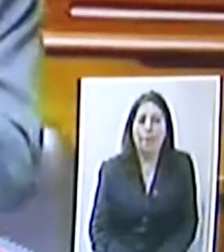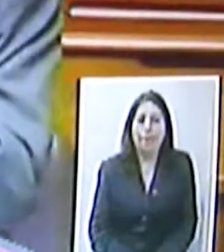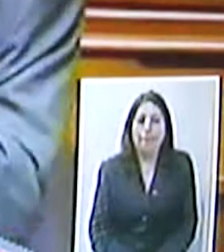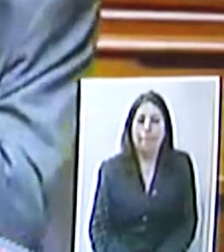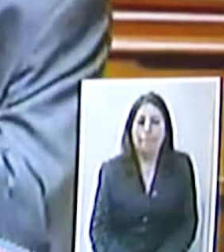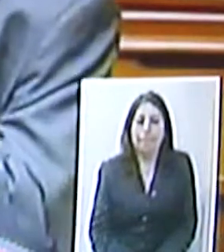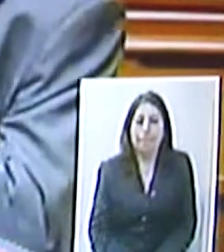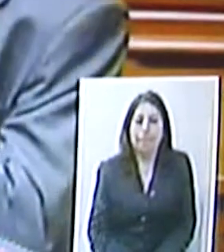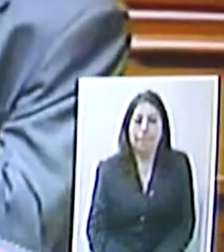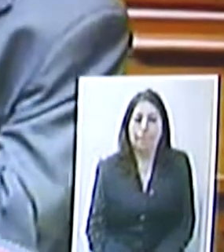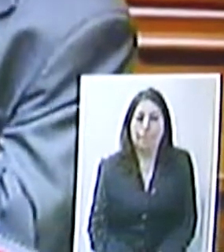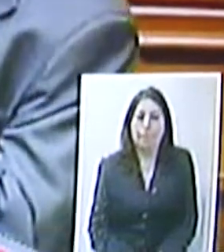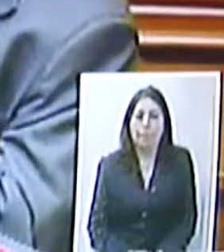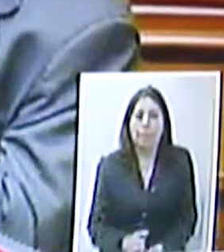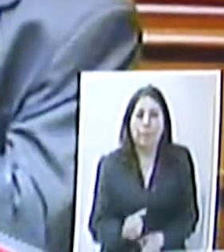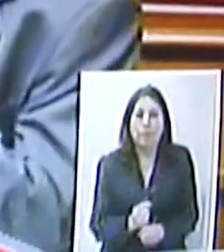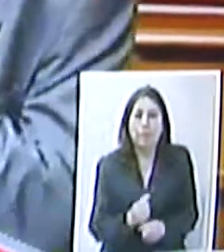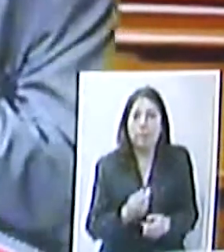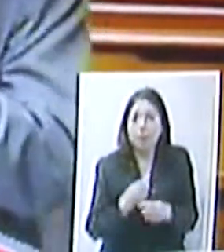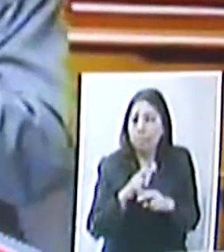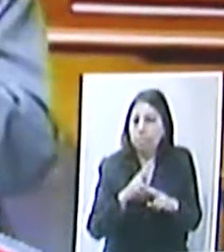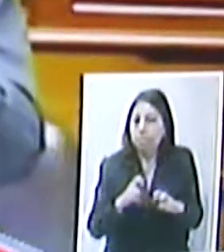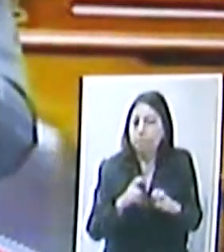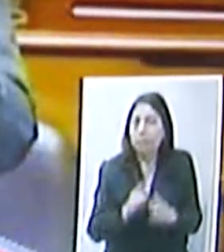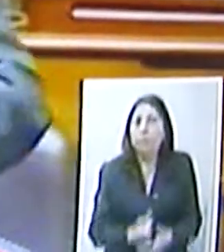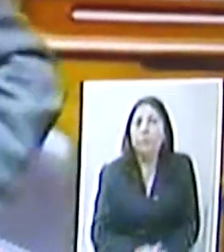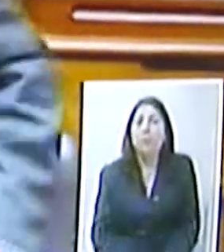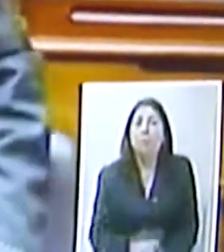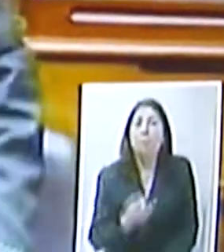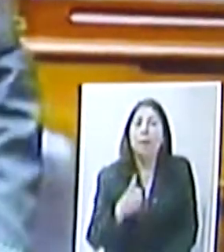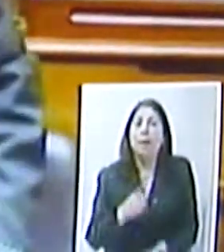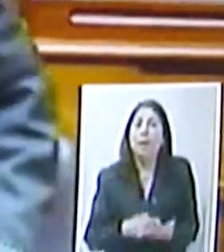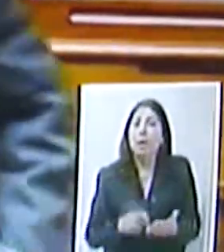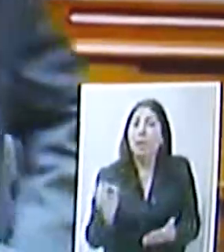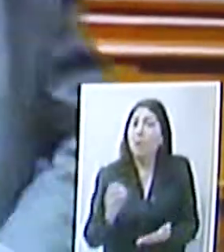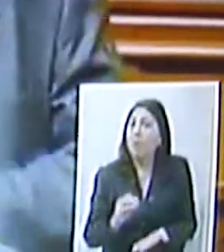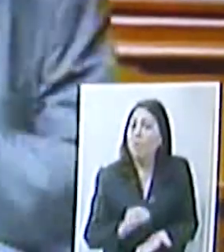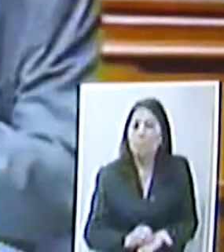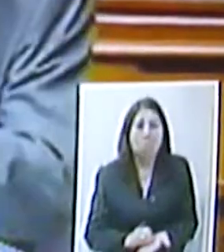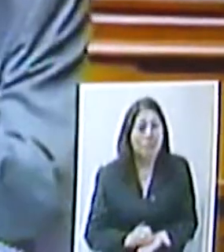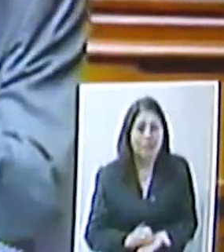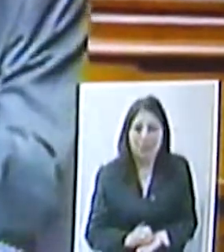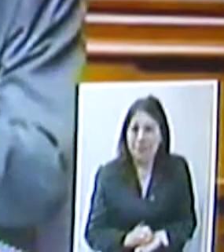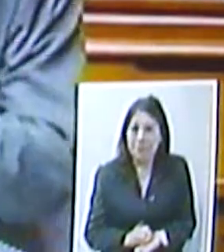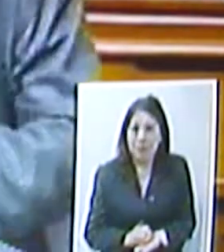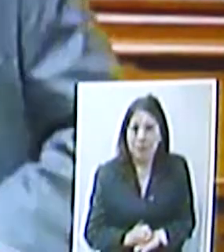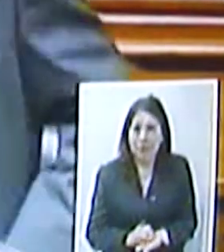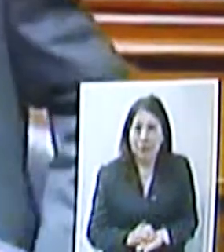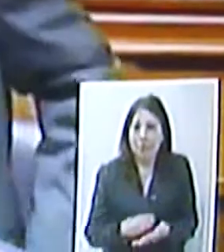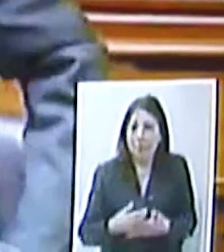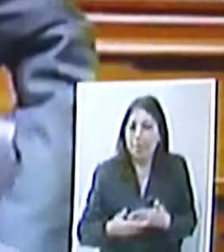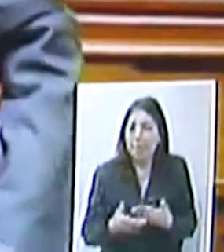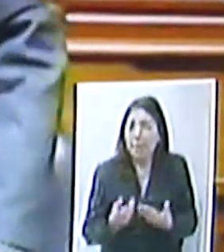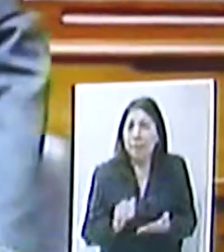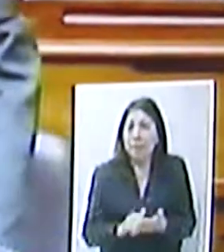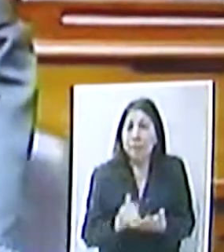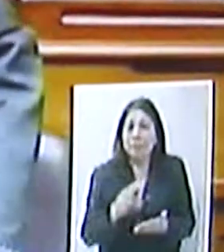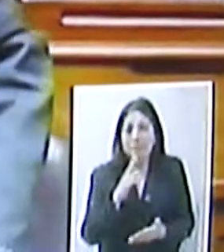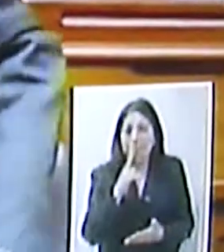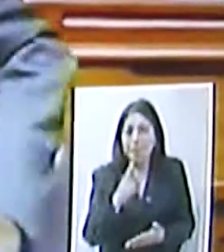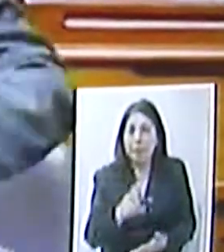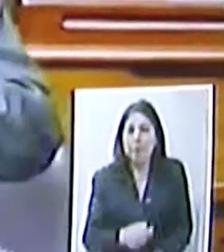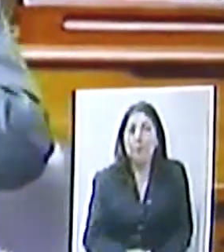en acciones de exploración, para que nunca más, señor presidente, suceda lo que está sucediendo en el